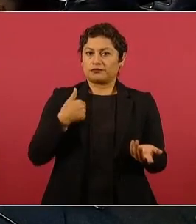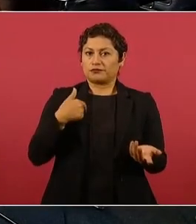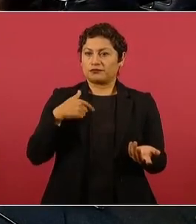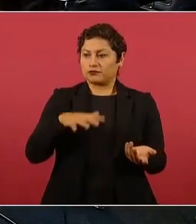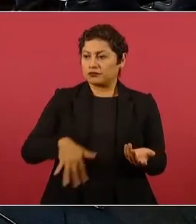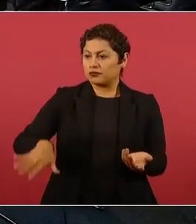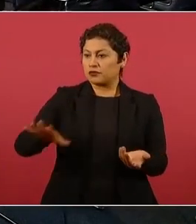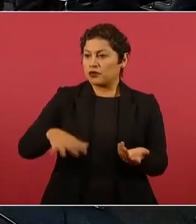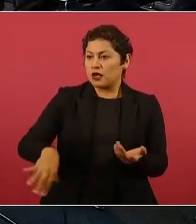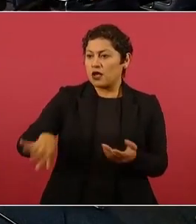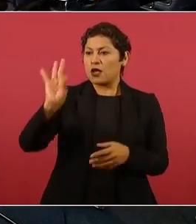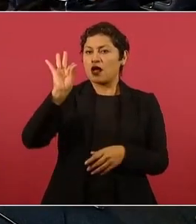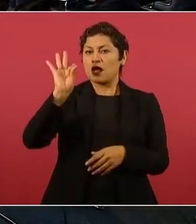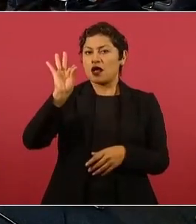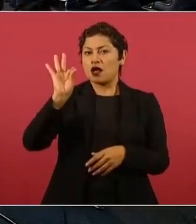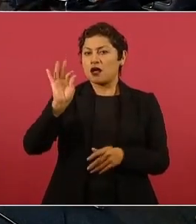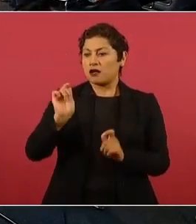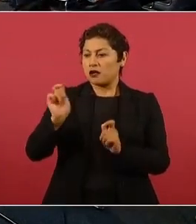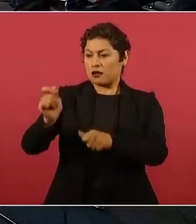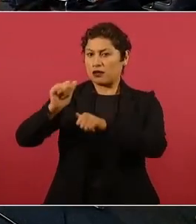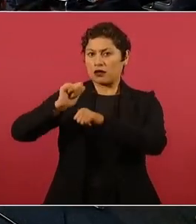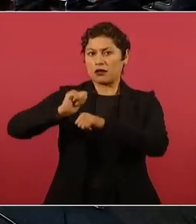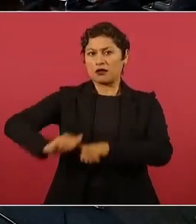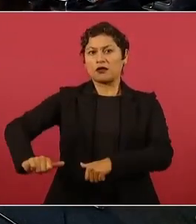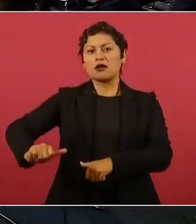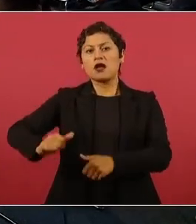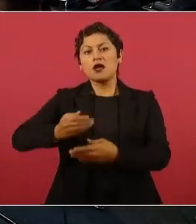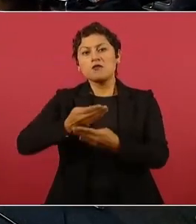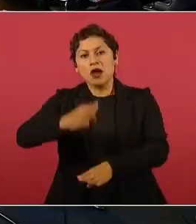para el Banco de México?